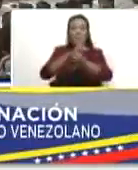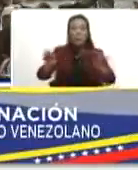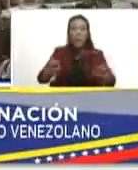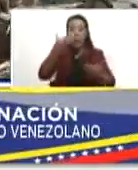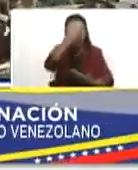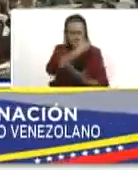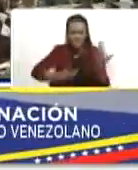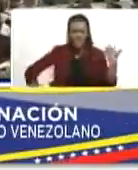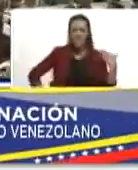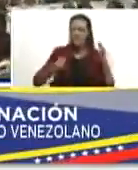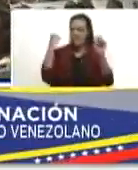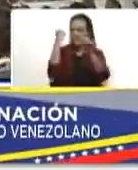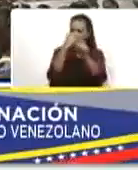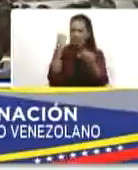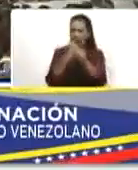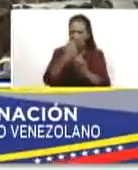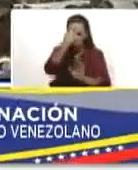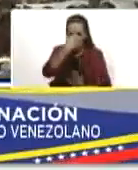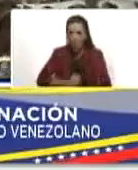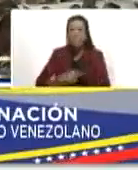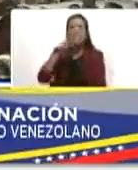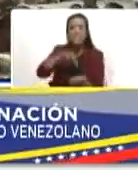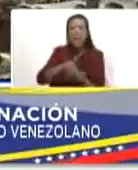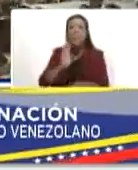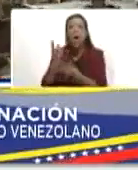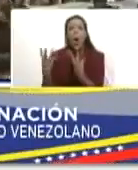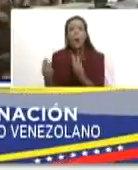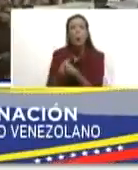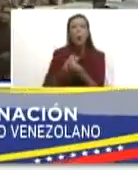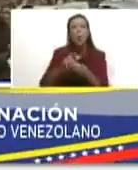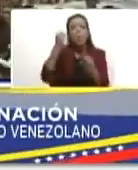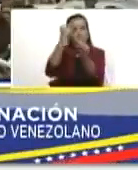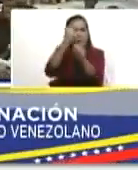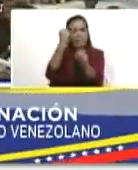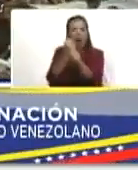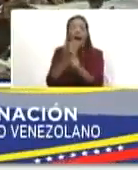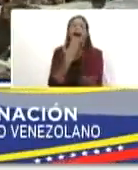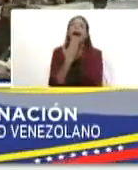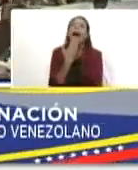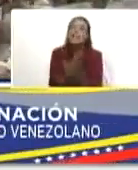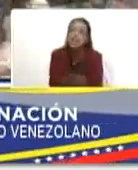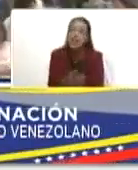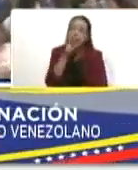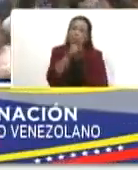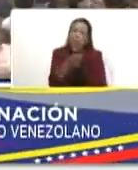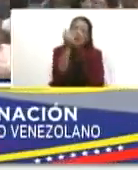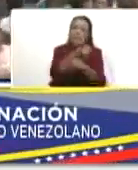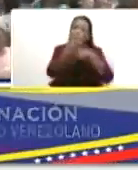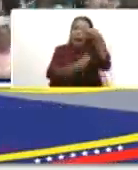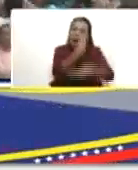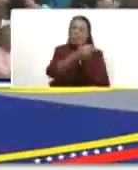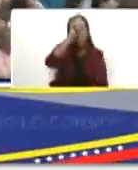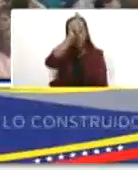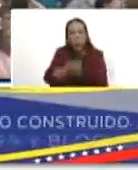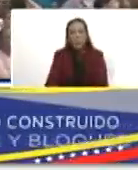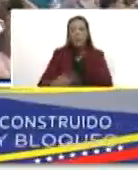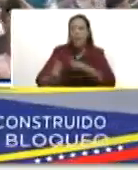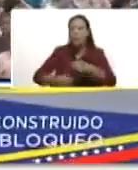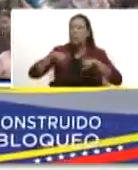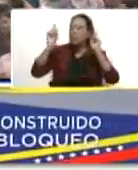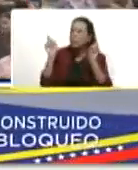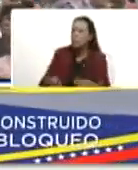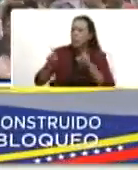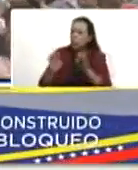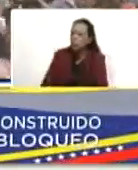un presidente obrero que siempre los va a acompañar agradecido de la labor que ustedes cumplen para la